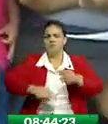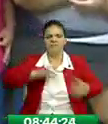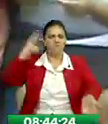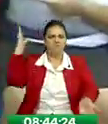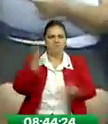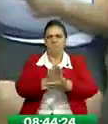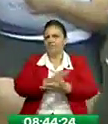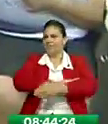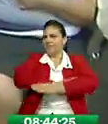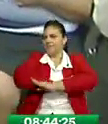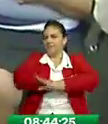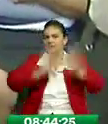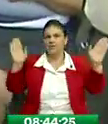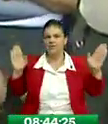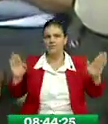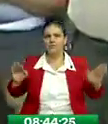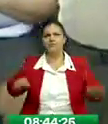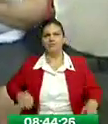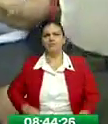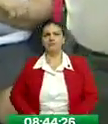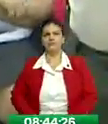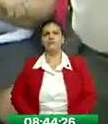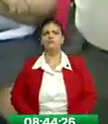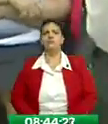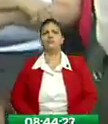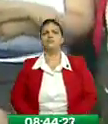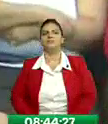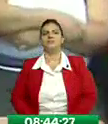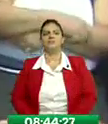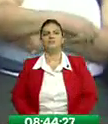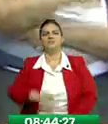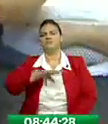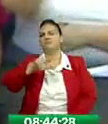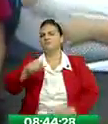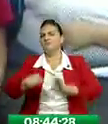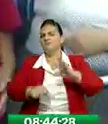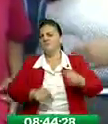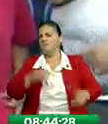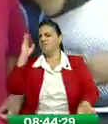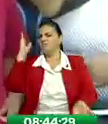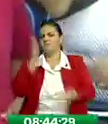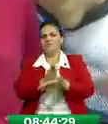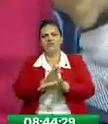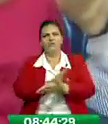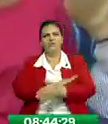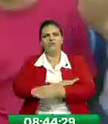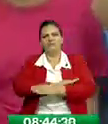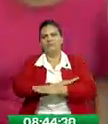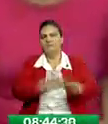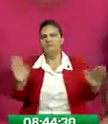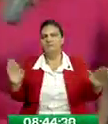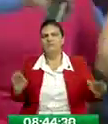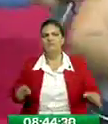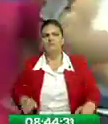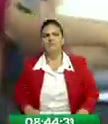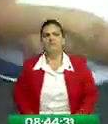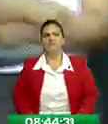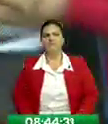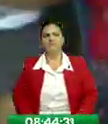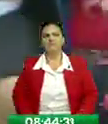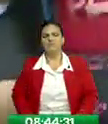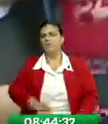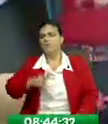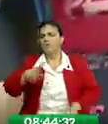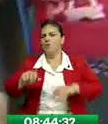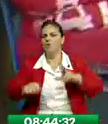delincuencia. No a la delincuencia. No, no a la delincuencia. No a la delincuencia. No a